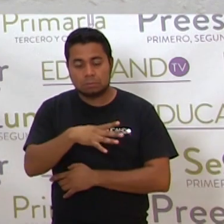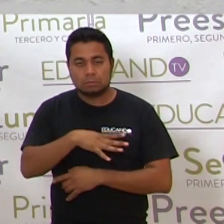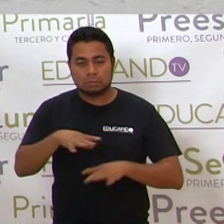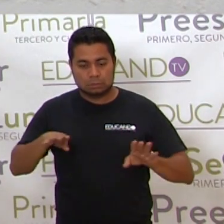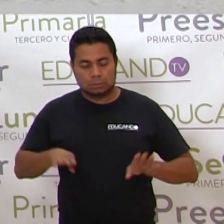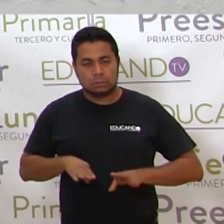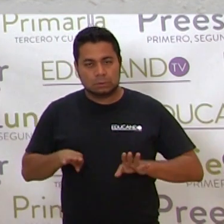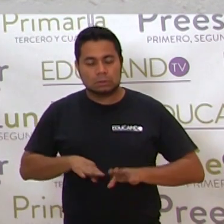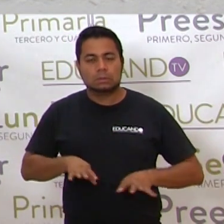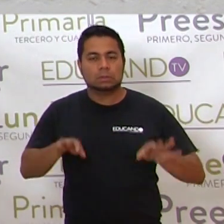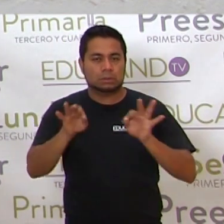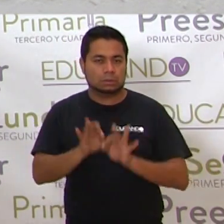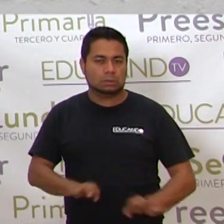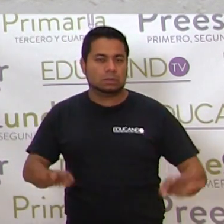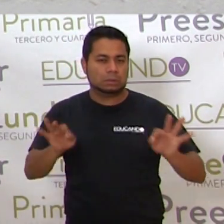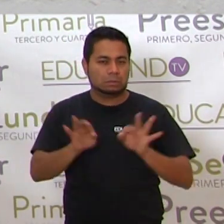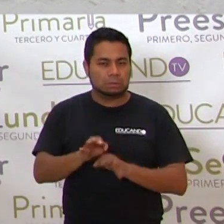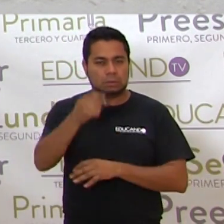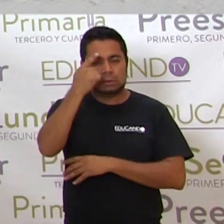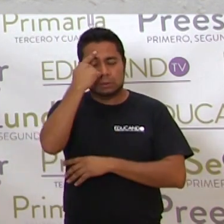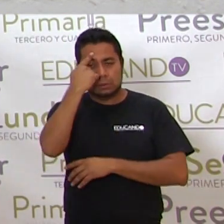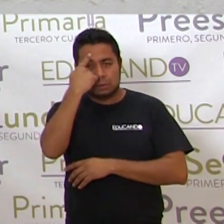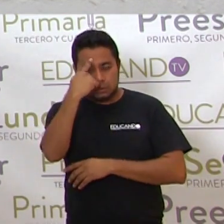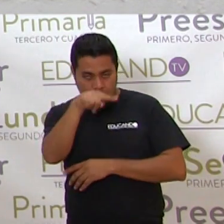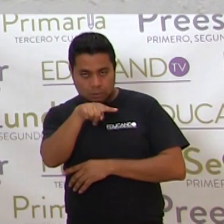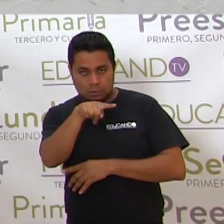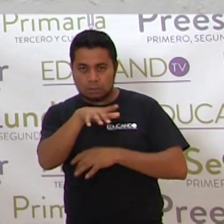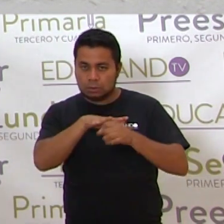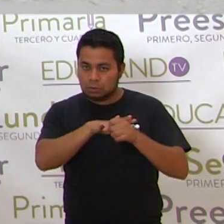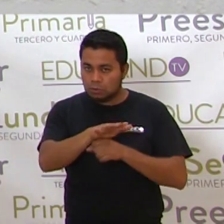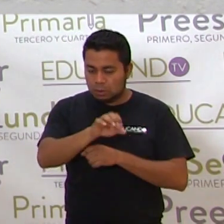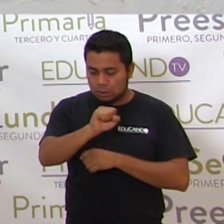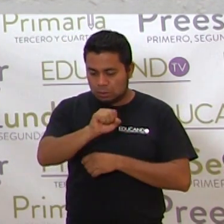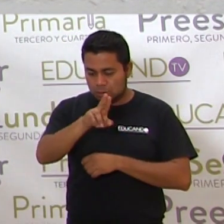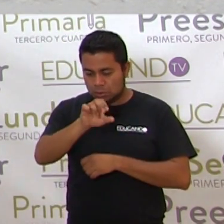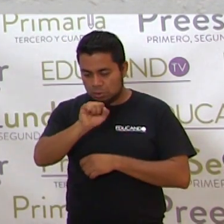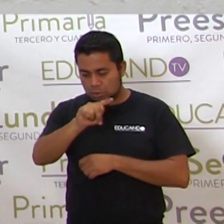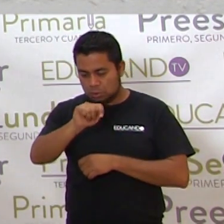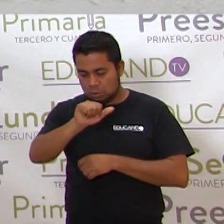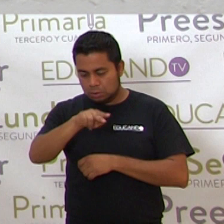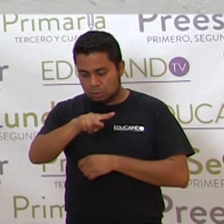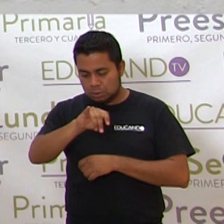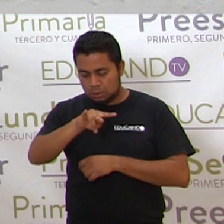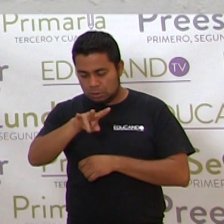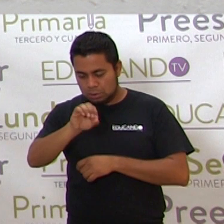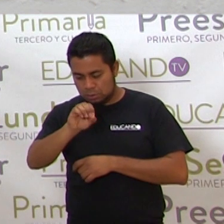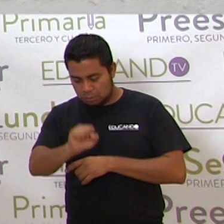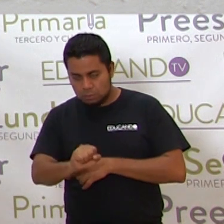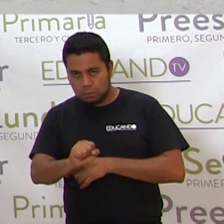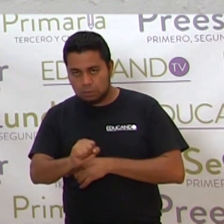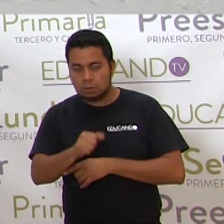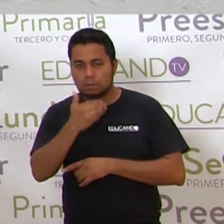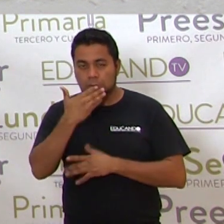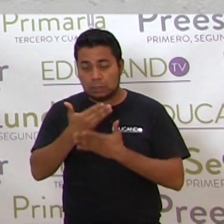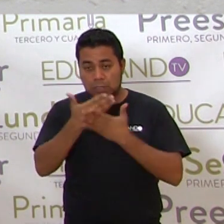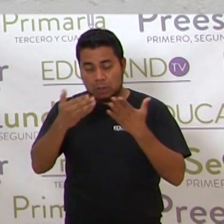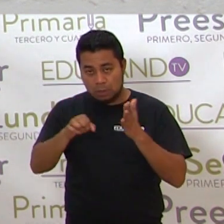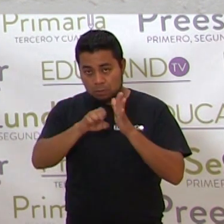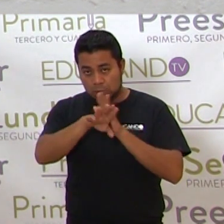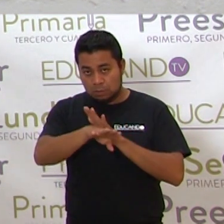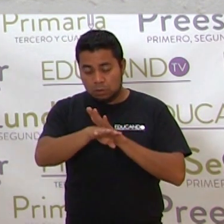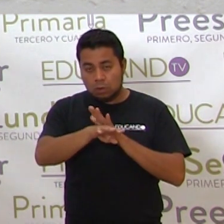características primordiales de lo que son los sustantivos. Ahora bien, los